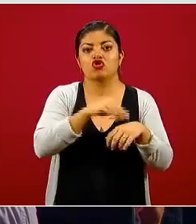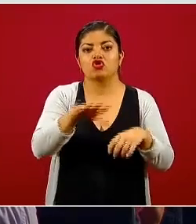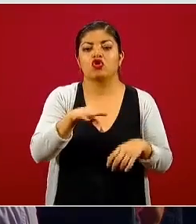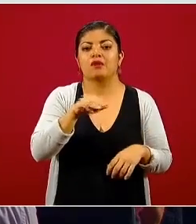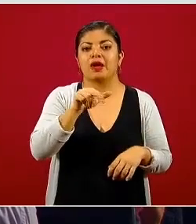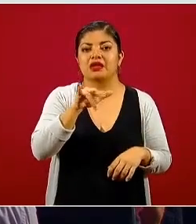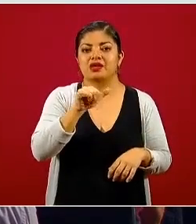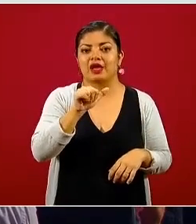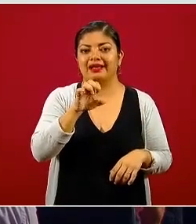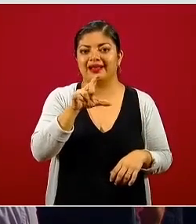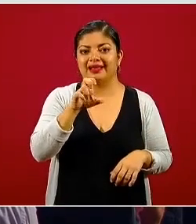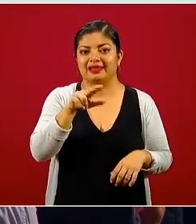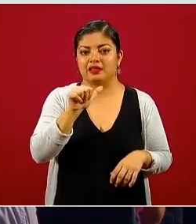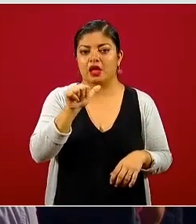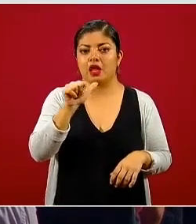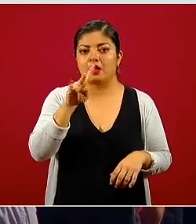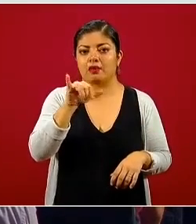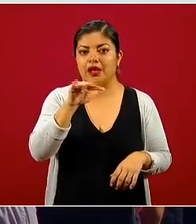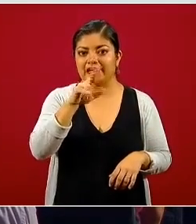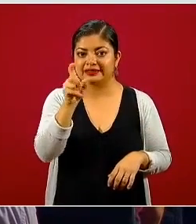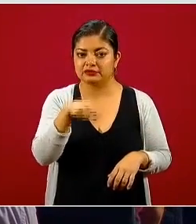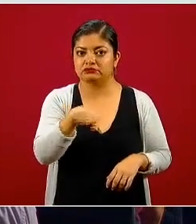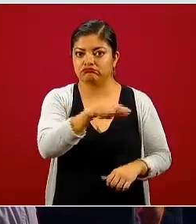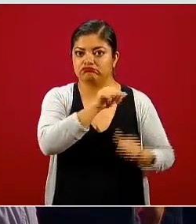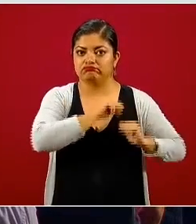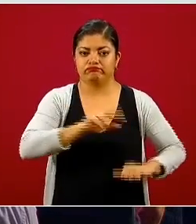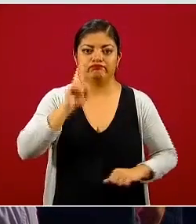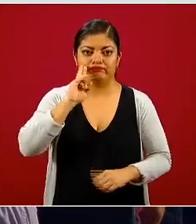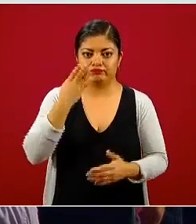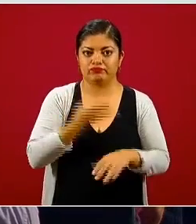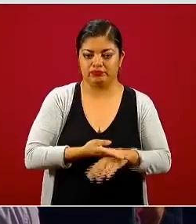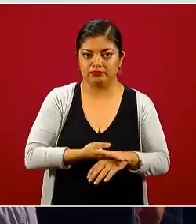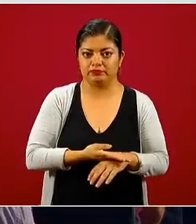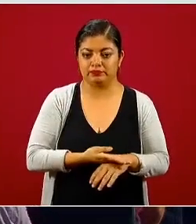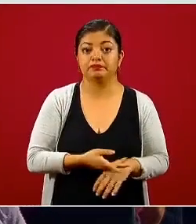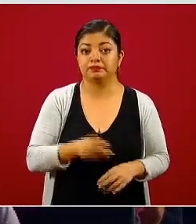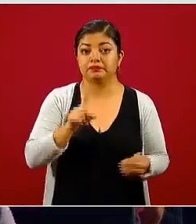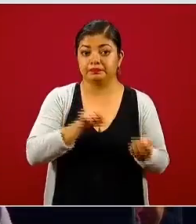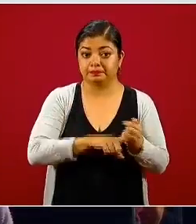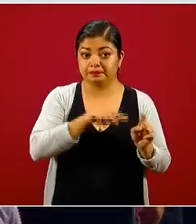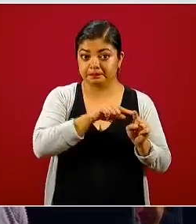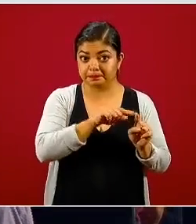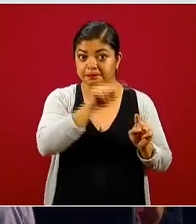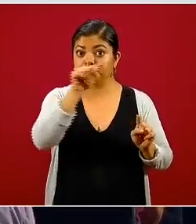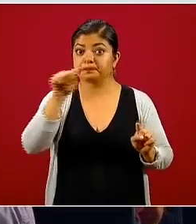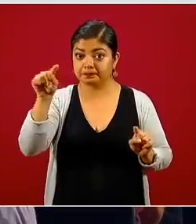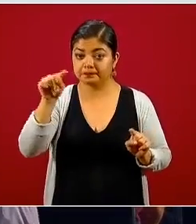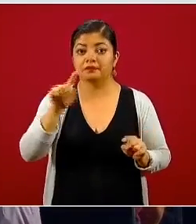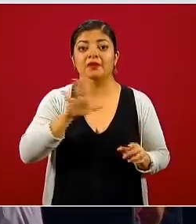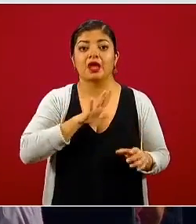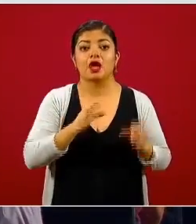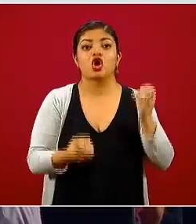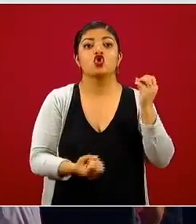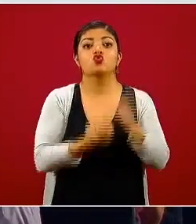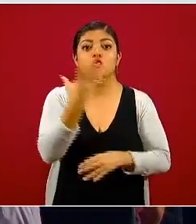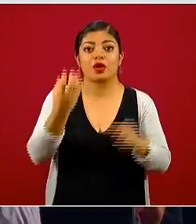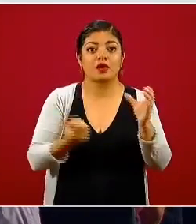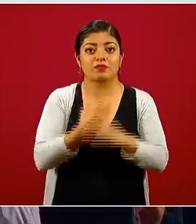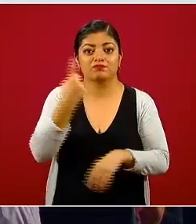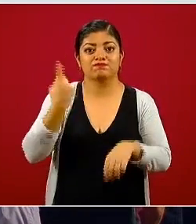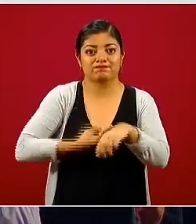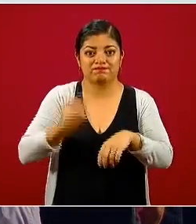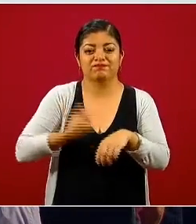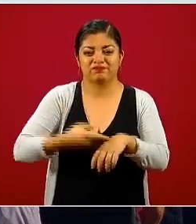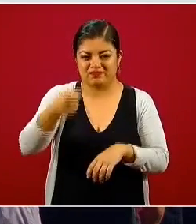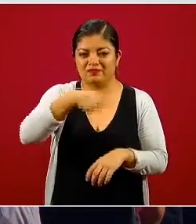Builla, quien ha coordinado todo este esfuerzo. En una curva epidémica de casos nuevos, ya están